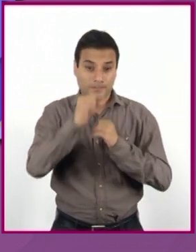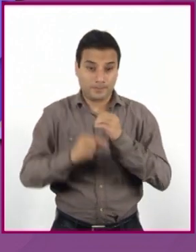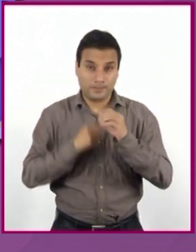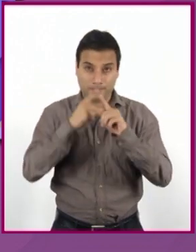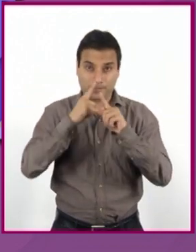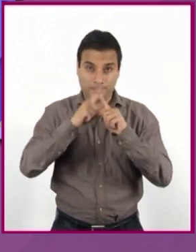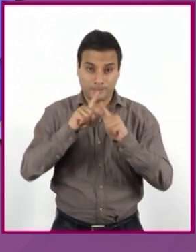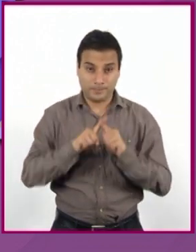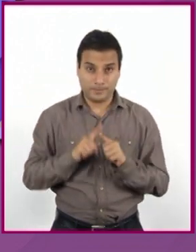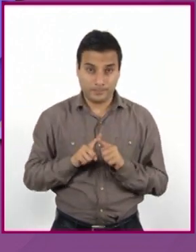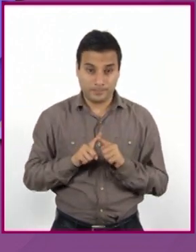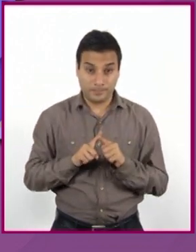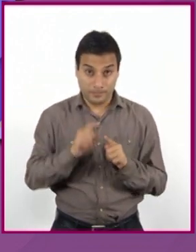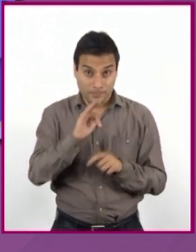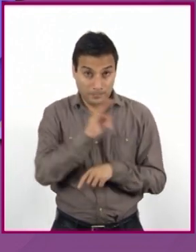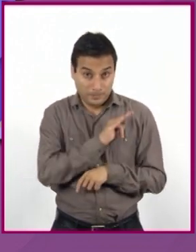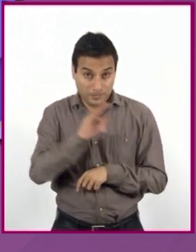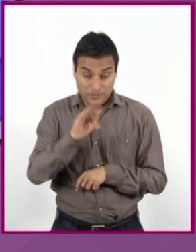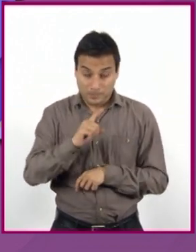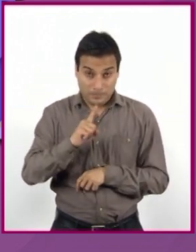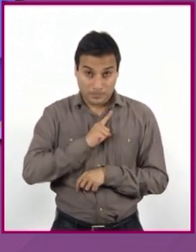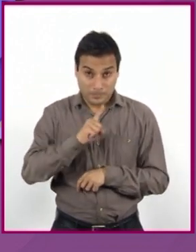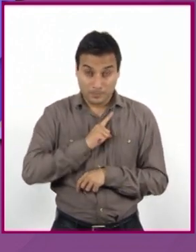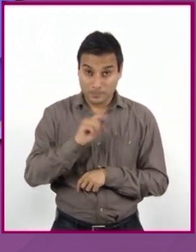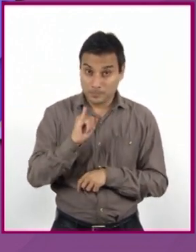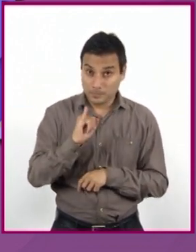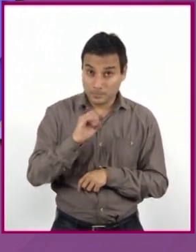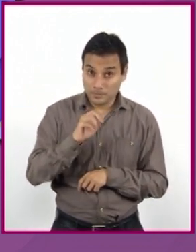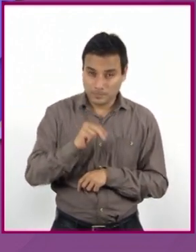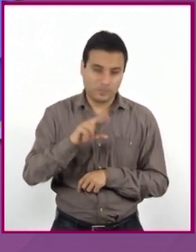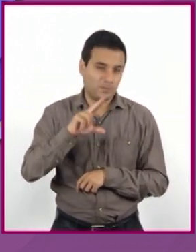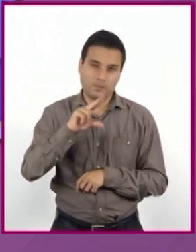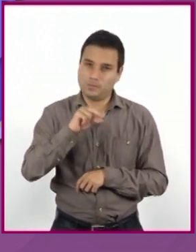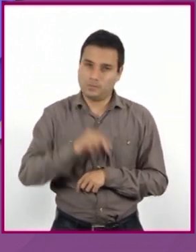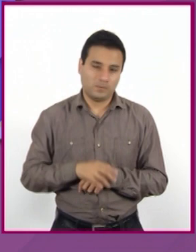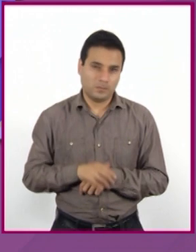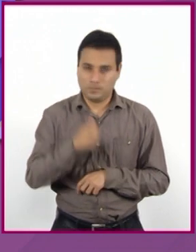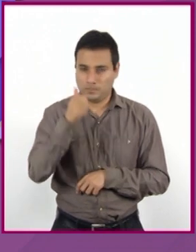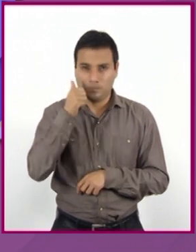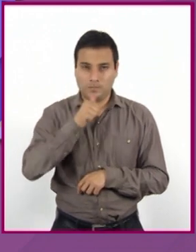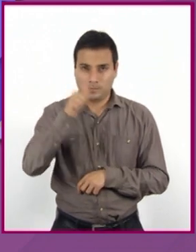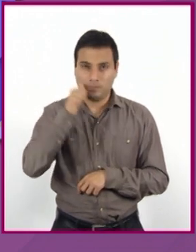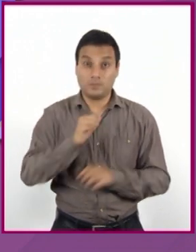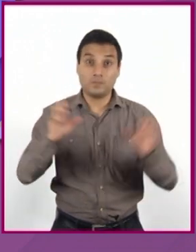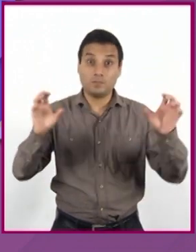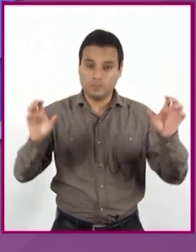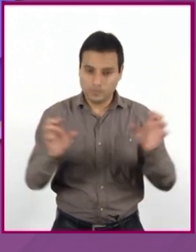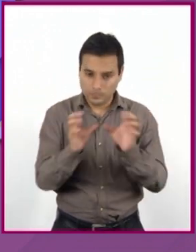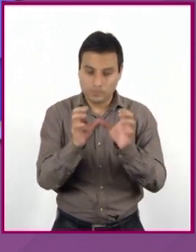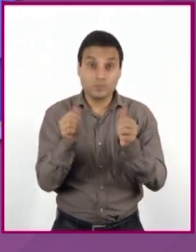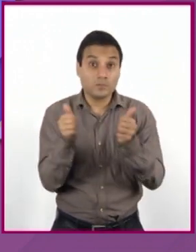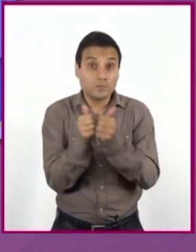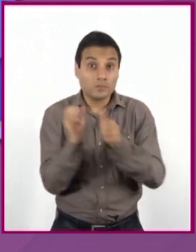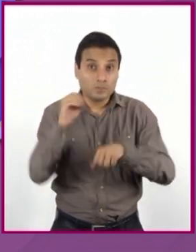elementos no forman iones por sí mismos. Generalmente, los compuestos iónicos se forman cuando se combinan metales con